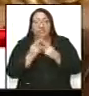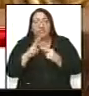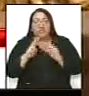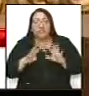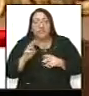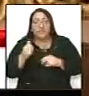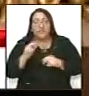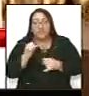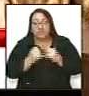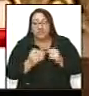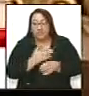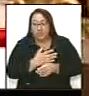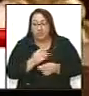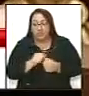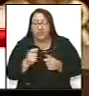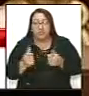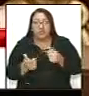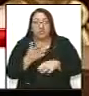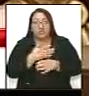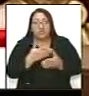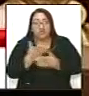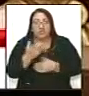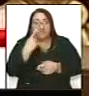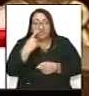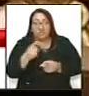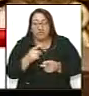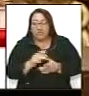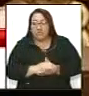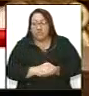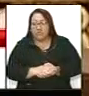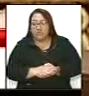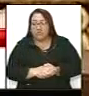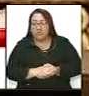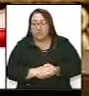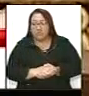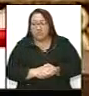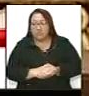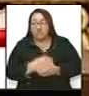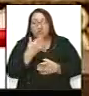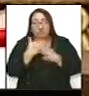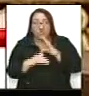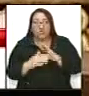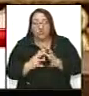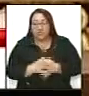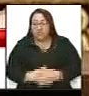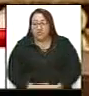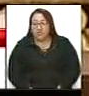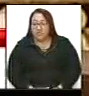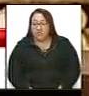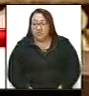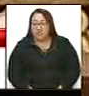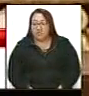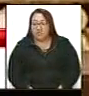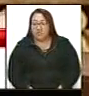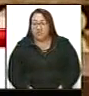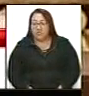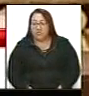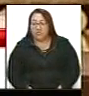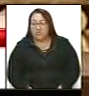29 de abril último, la cual fue enviada para conocimiento y fines a través de su correo electrónico. Si hay observaciones al